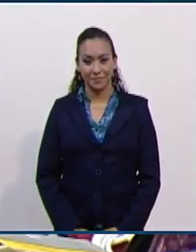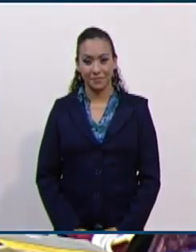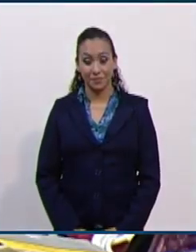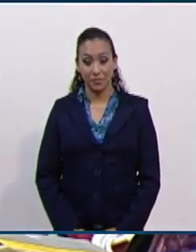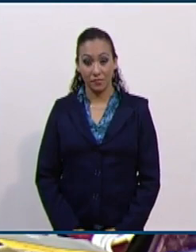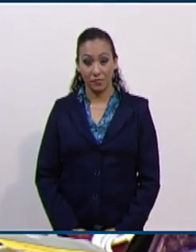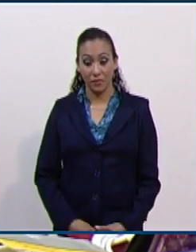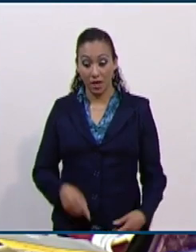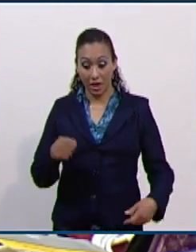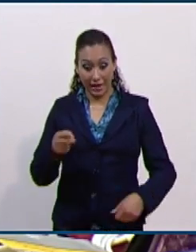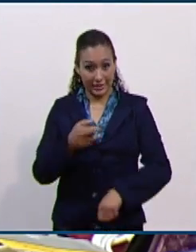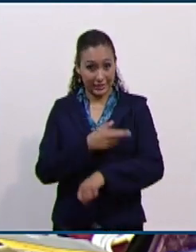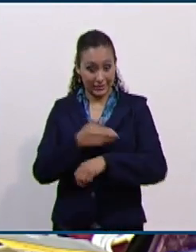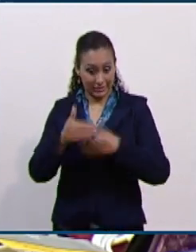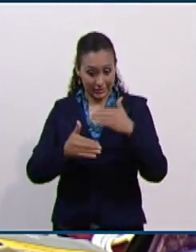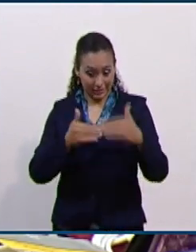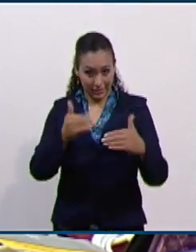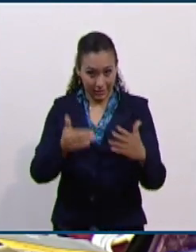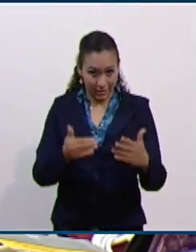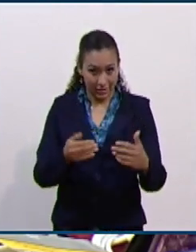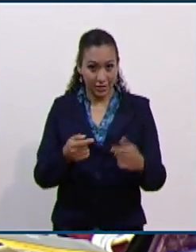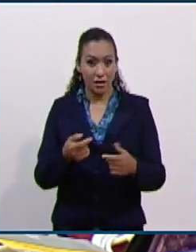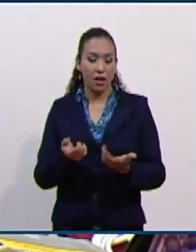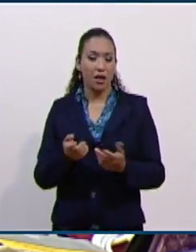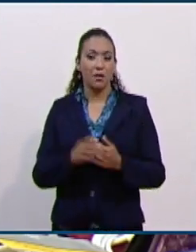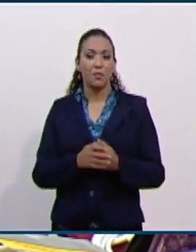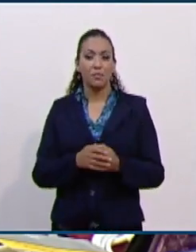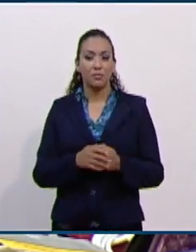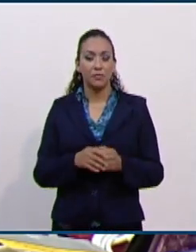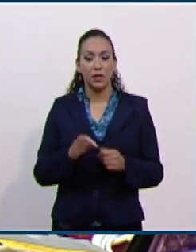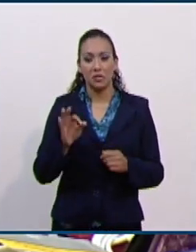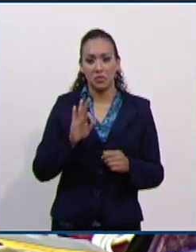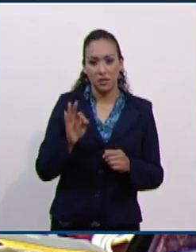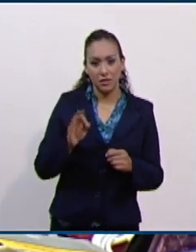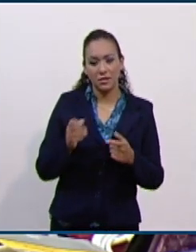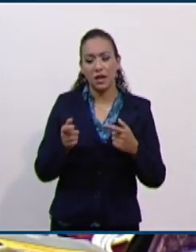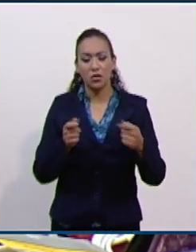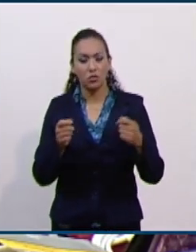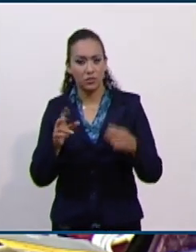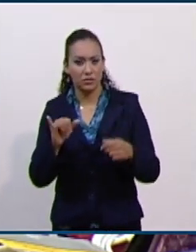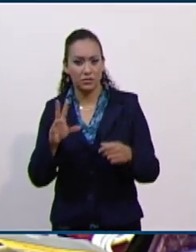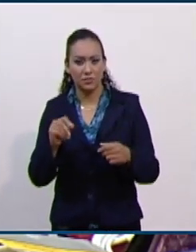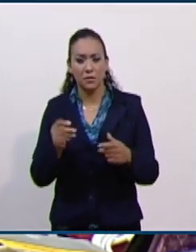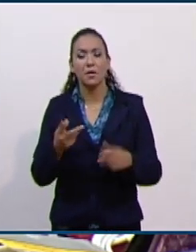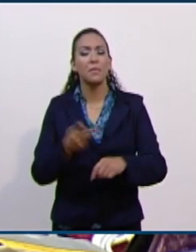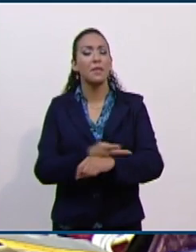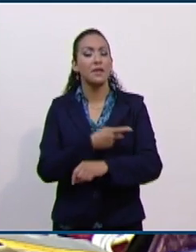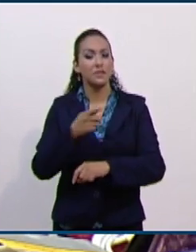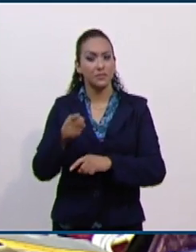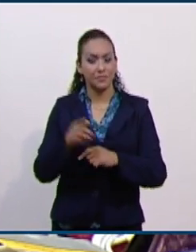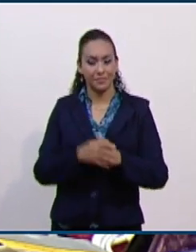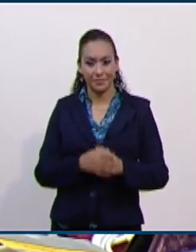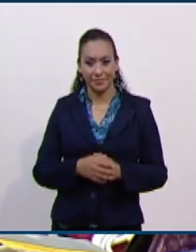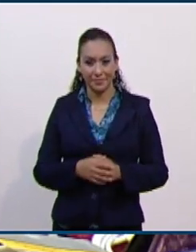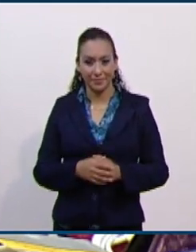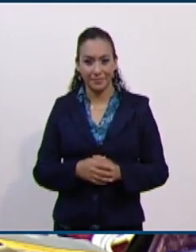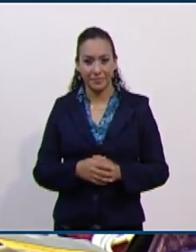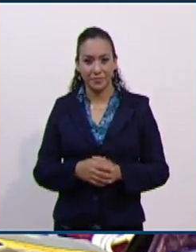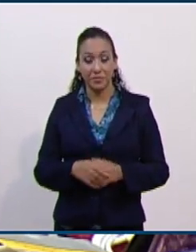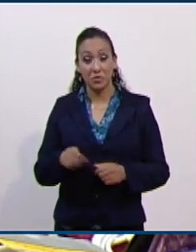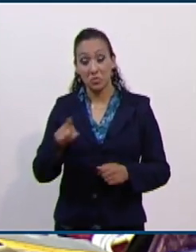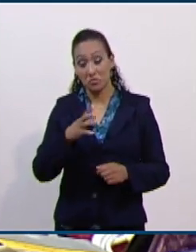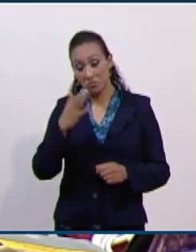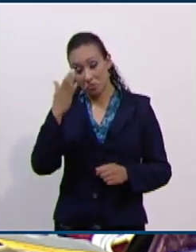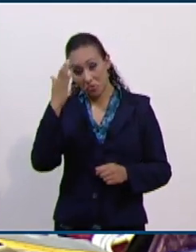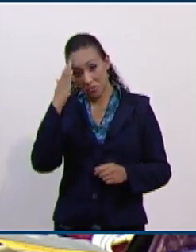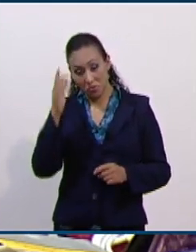Dicho procedimiento, como sea que se le denomine, homologación, no homologación, o como quiera que se denomine, se le conozca